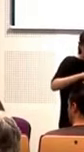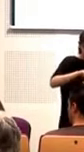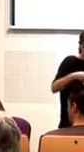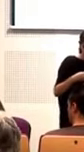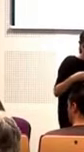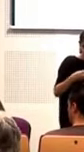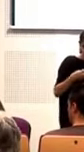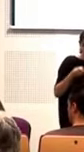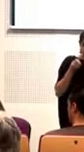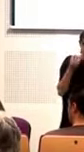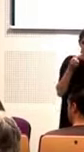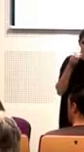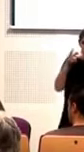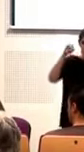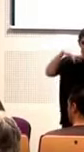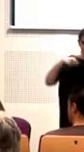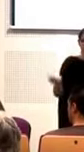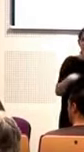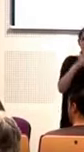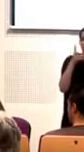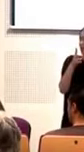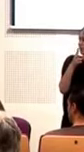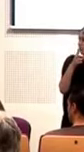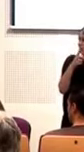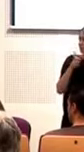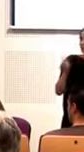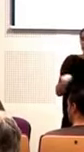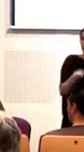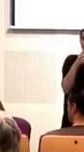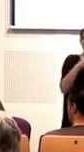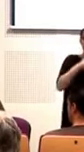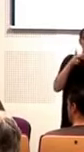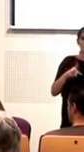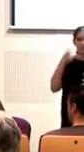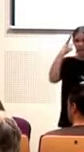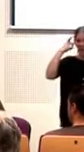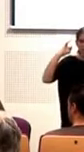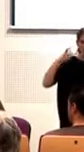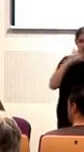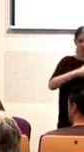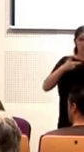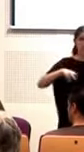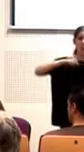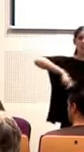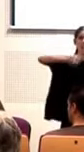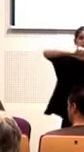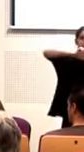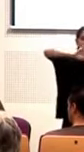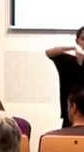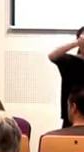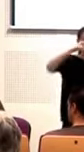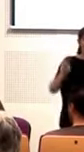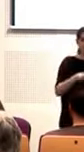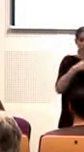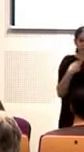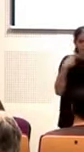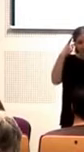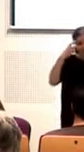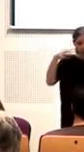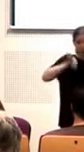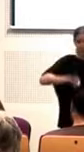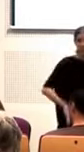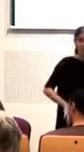da lo mismo que fuera el hospital de Toledo, perdonad chicas, las que sois de la fe, me da lo mismo de los hospitales que sea, creo que los profesionales